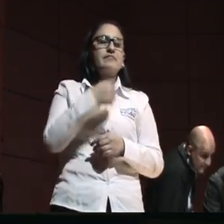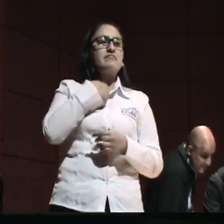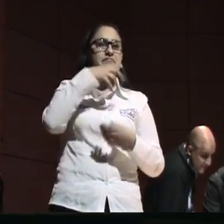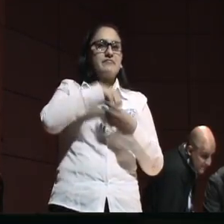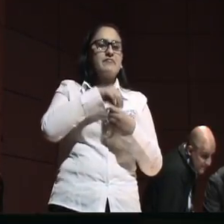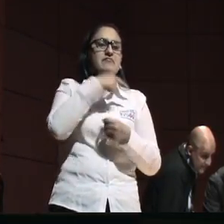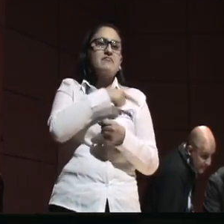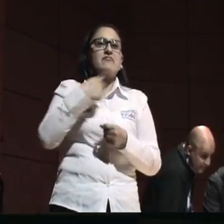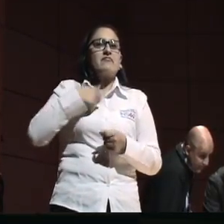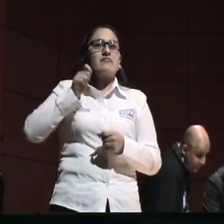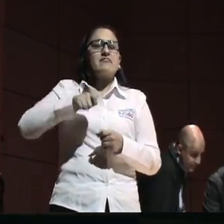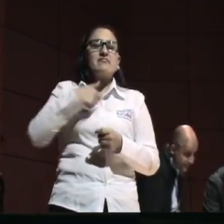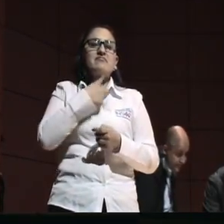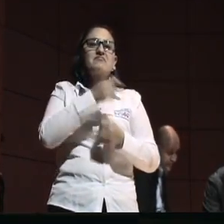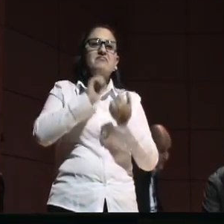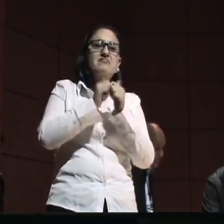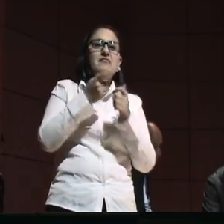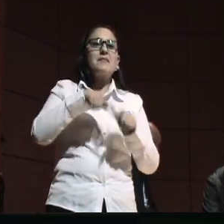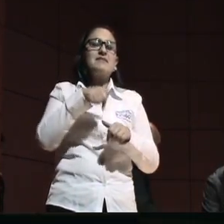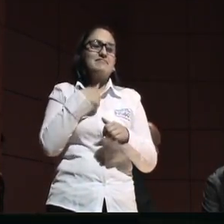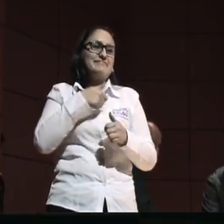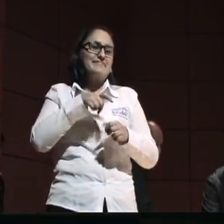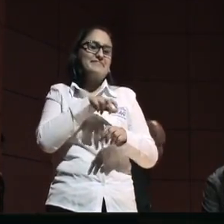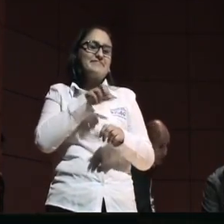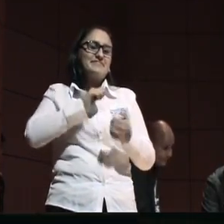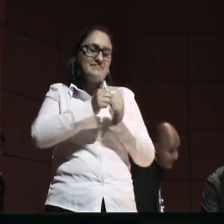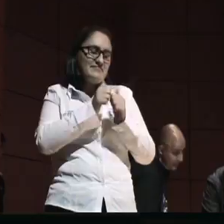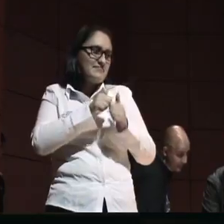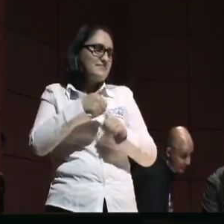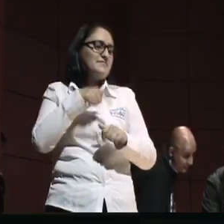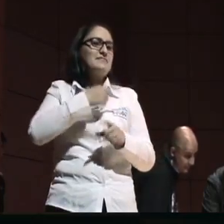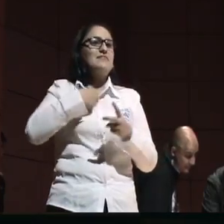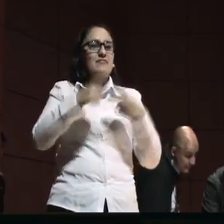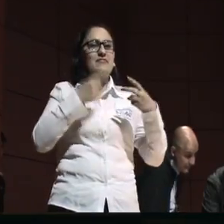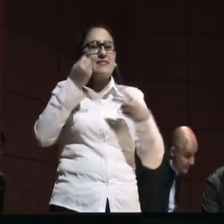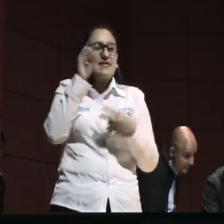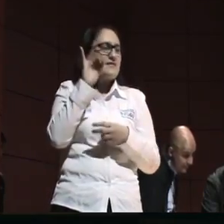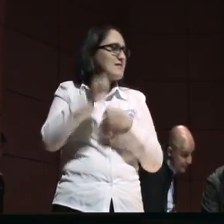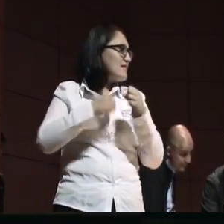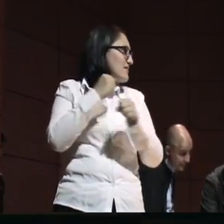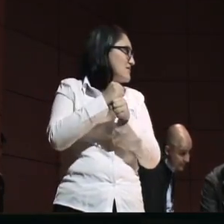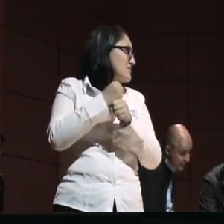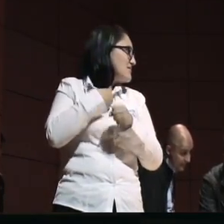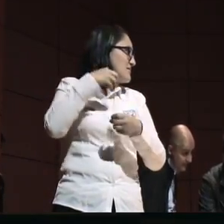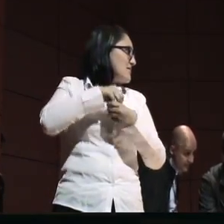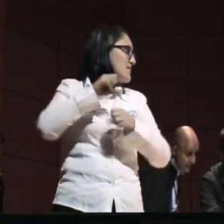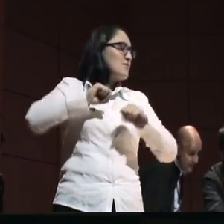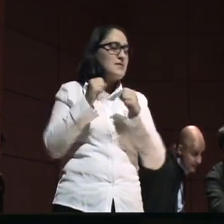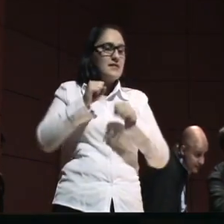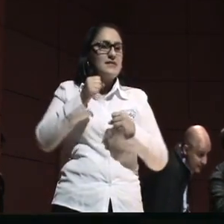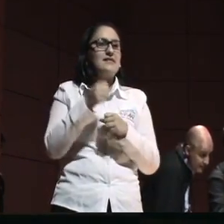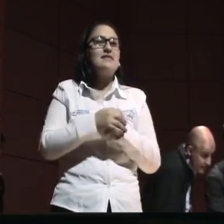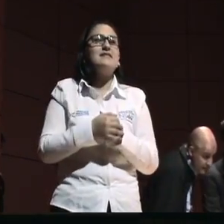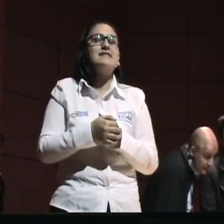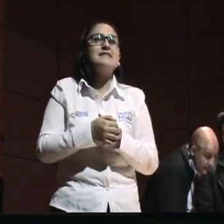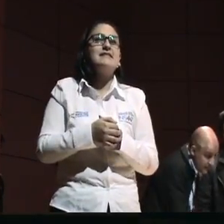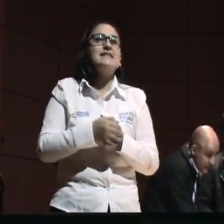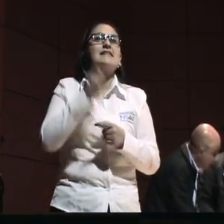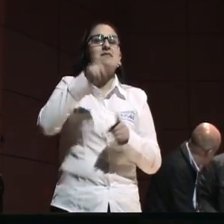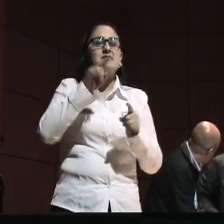Pasé como deportista paralímpico, cayendo dos preseas doradas para Bogotá e Interligas a nivel